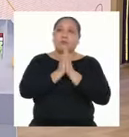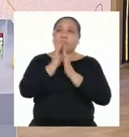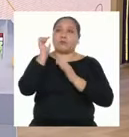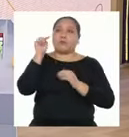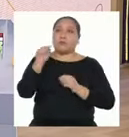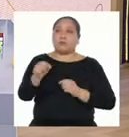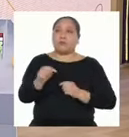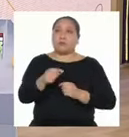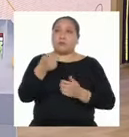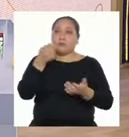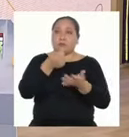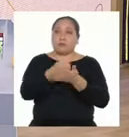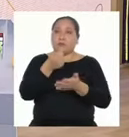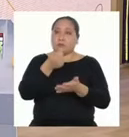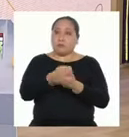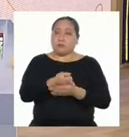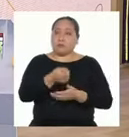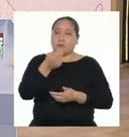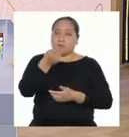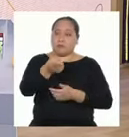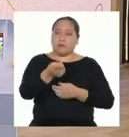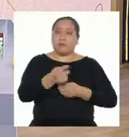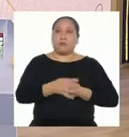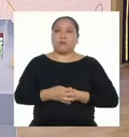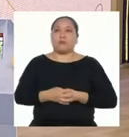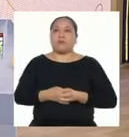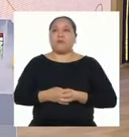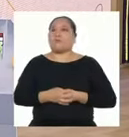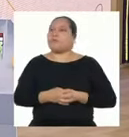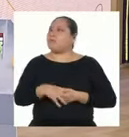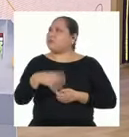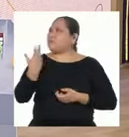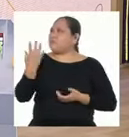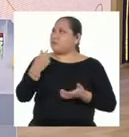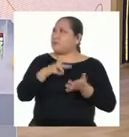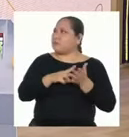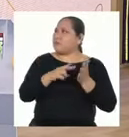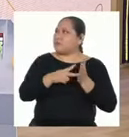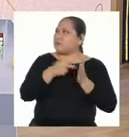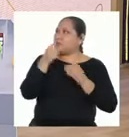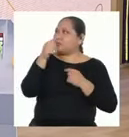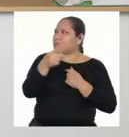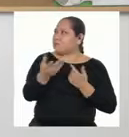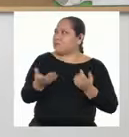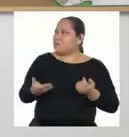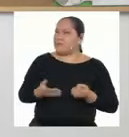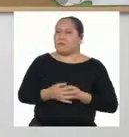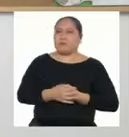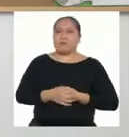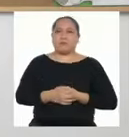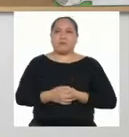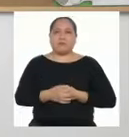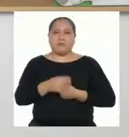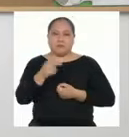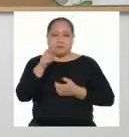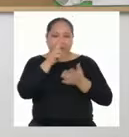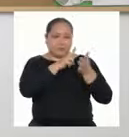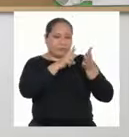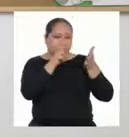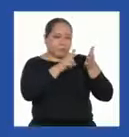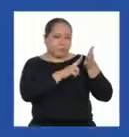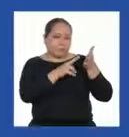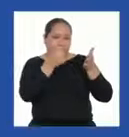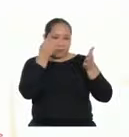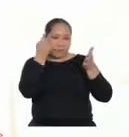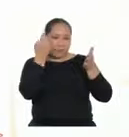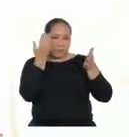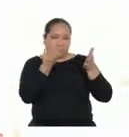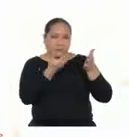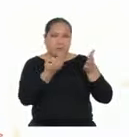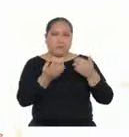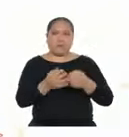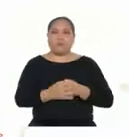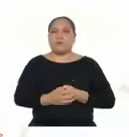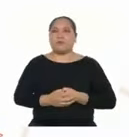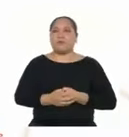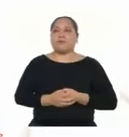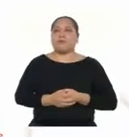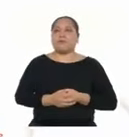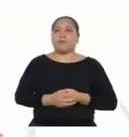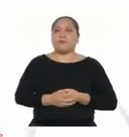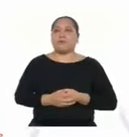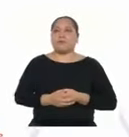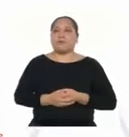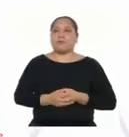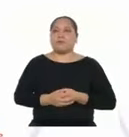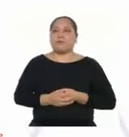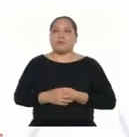ahí, hay un costo adicional. ¿A qué se debe exactamente eso? Leamos lo siguiente y verás.